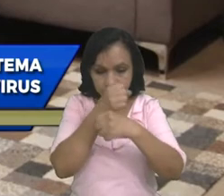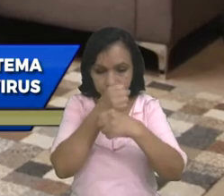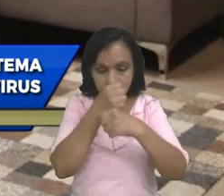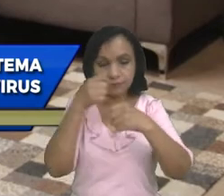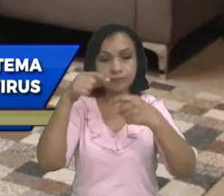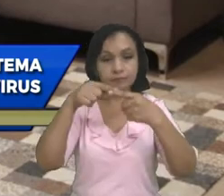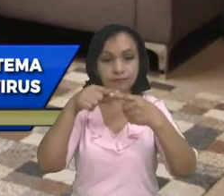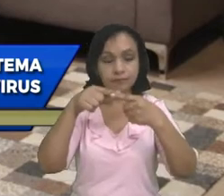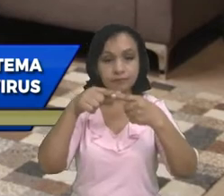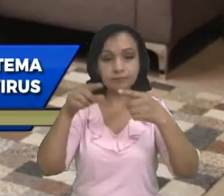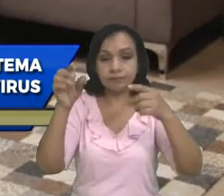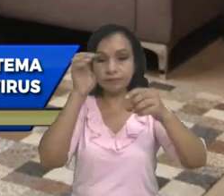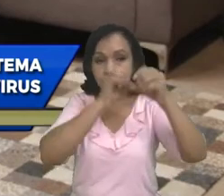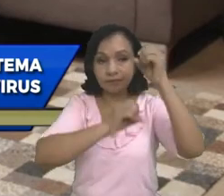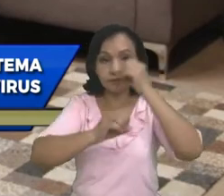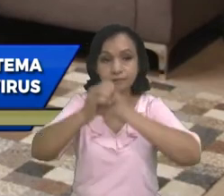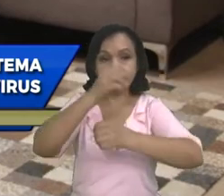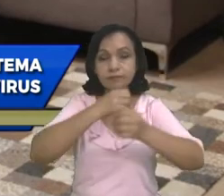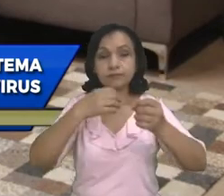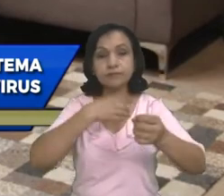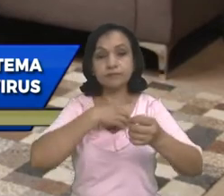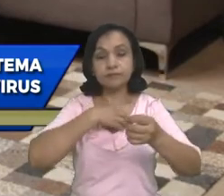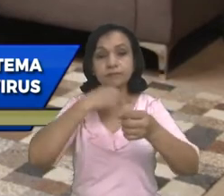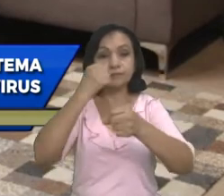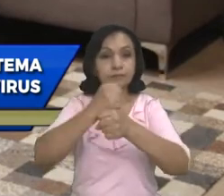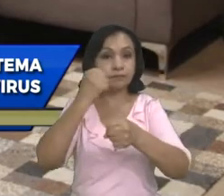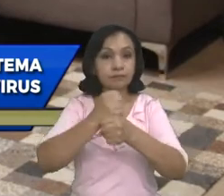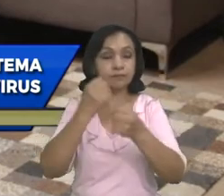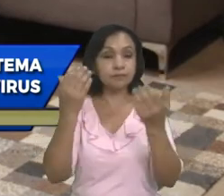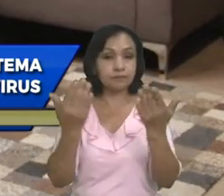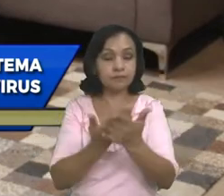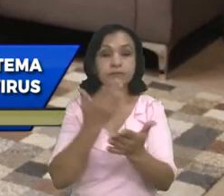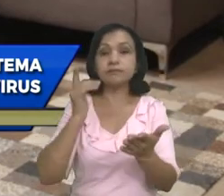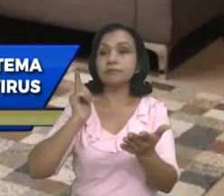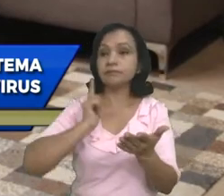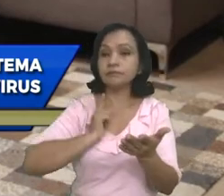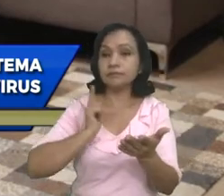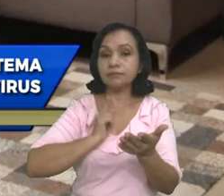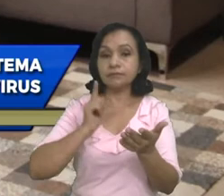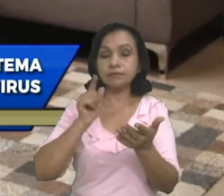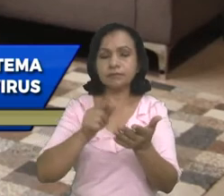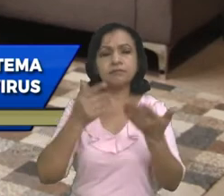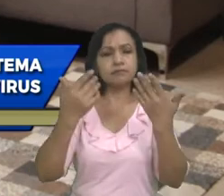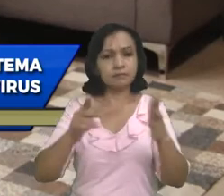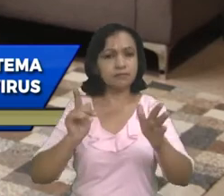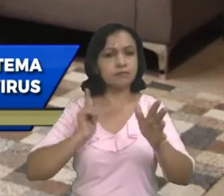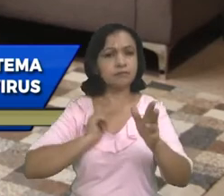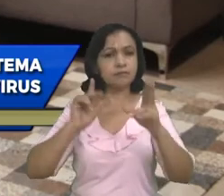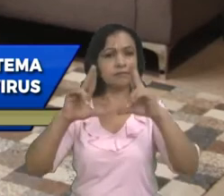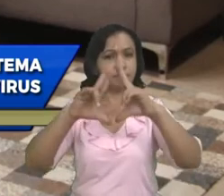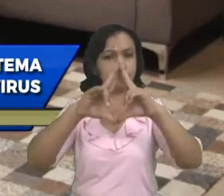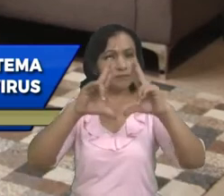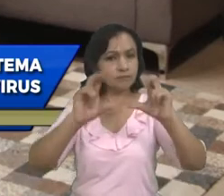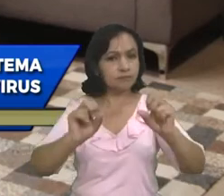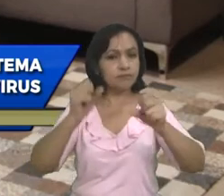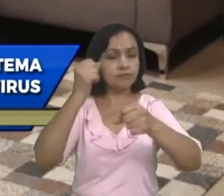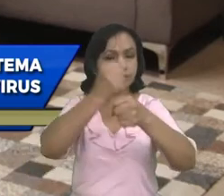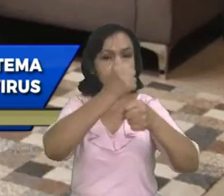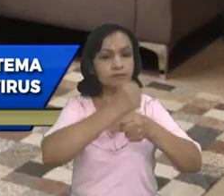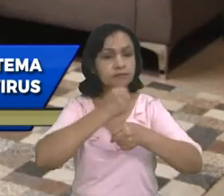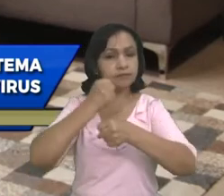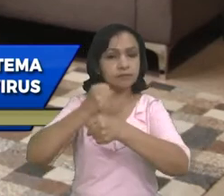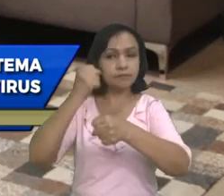manejan esta técnica y actualmente pues tenemos los reactivos suficientes y es con los que hemos estado trabajando